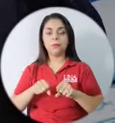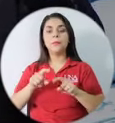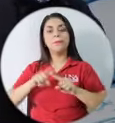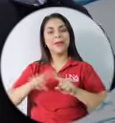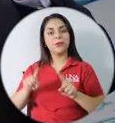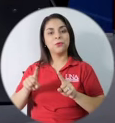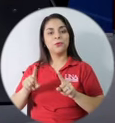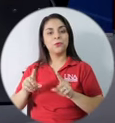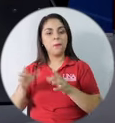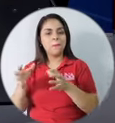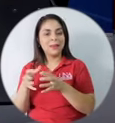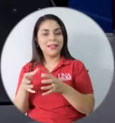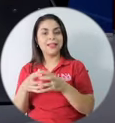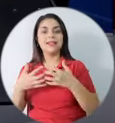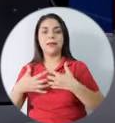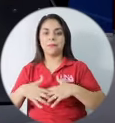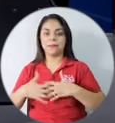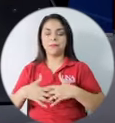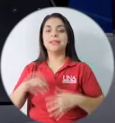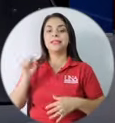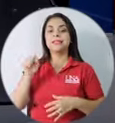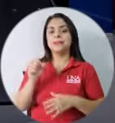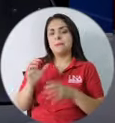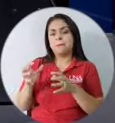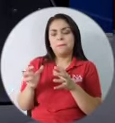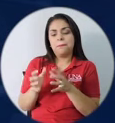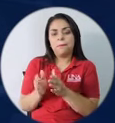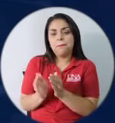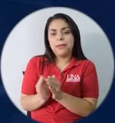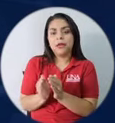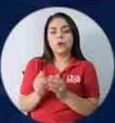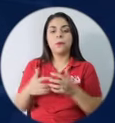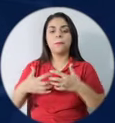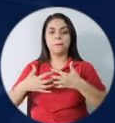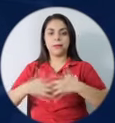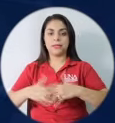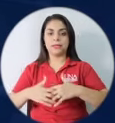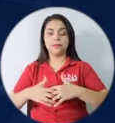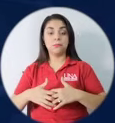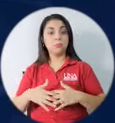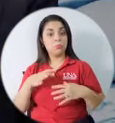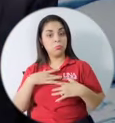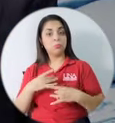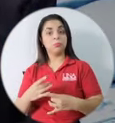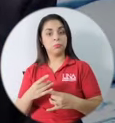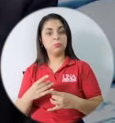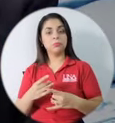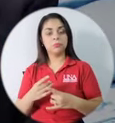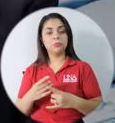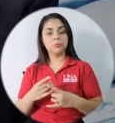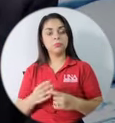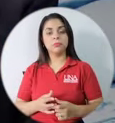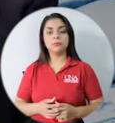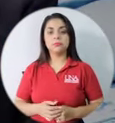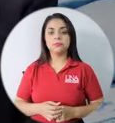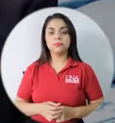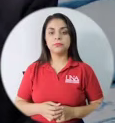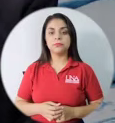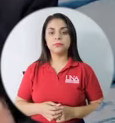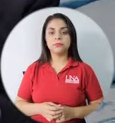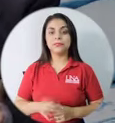esas tres... Pero son pequeñas empresas. Son pequeñas empresas, son microempresas. Qué interesante. Son microempresas, y ese caso tiene